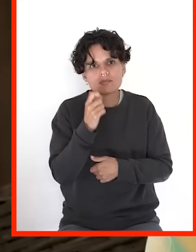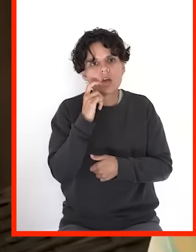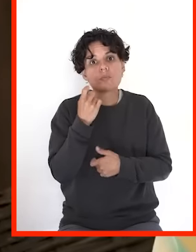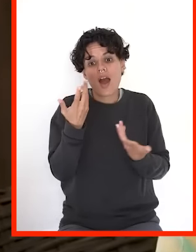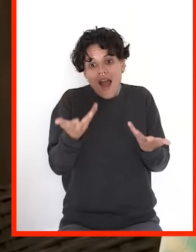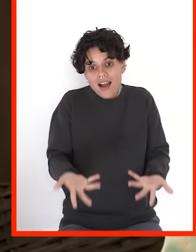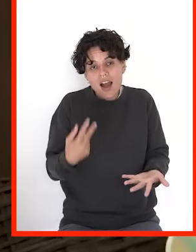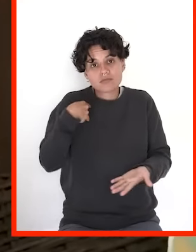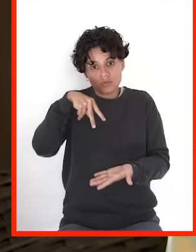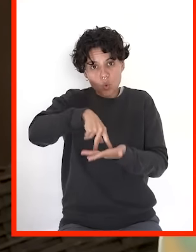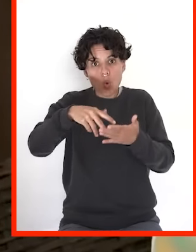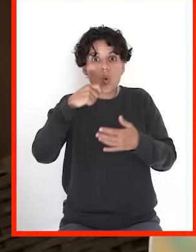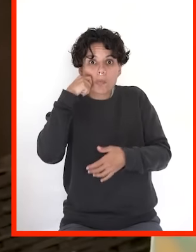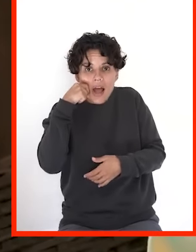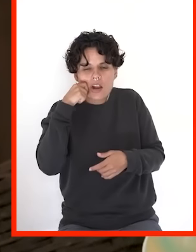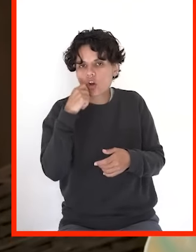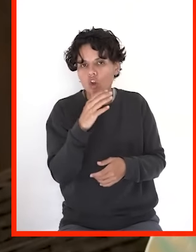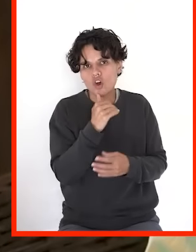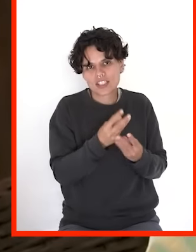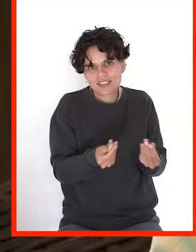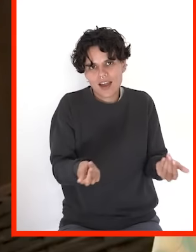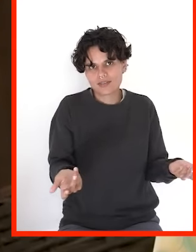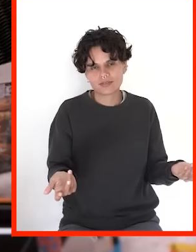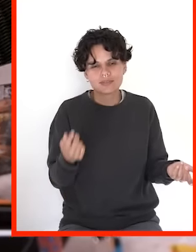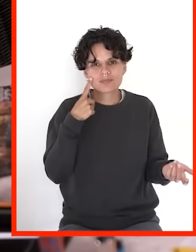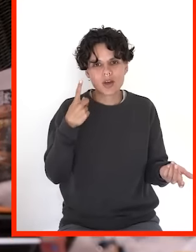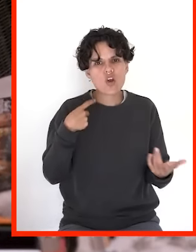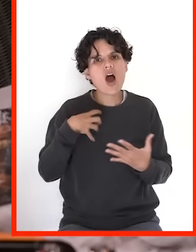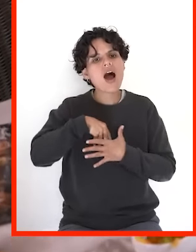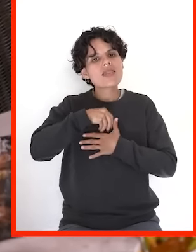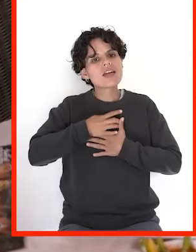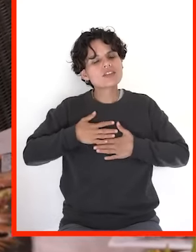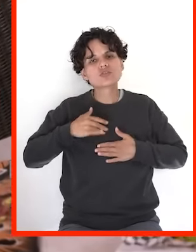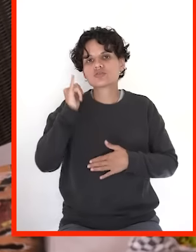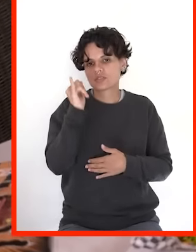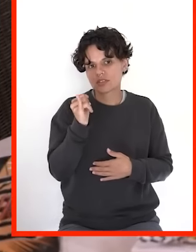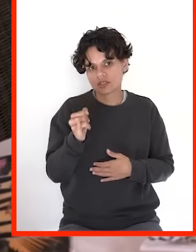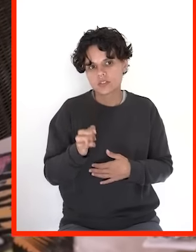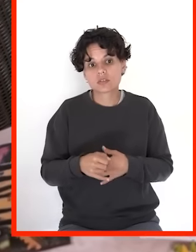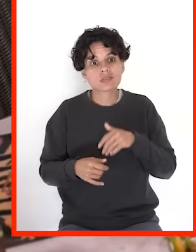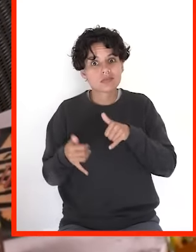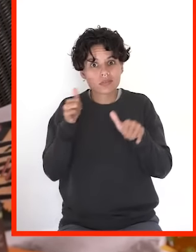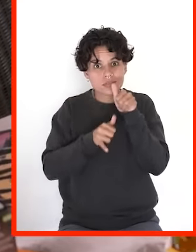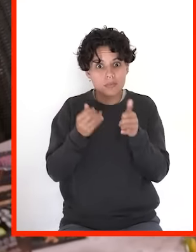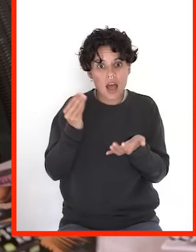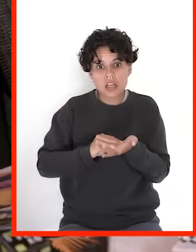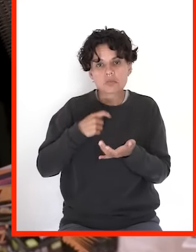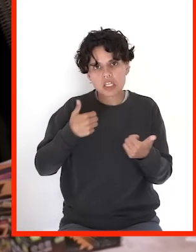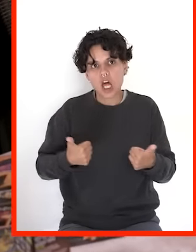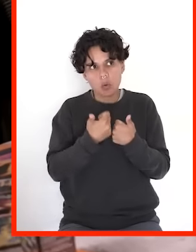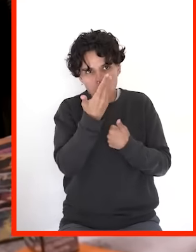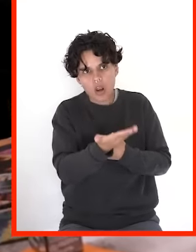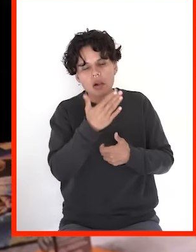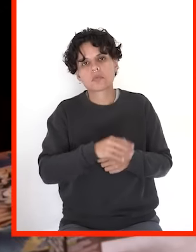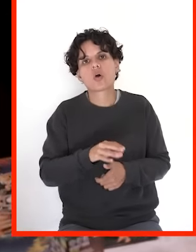está chamanes pasando. y en toda la gente que lo sigue escuchando. Vámonos un copetín. Vamos. Rubén, pues, weón. Con el